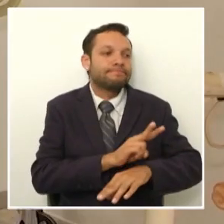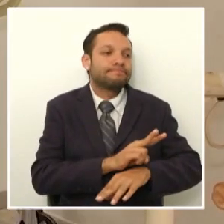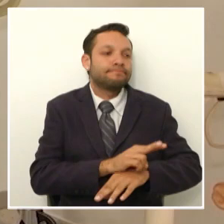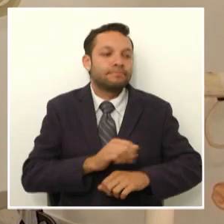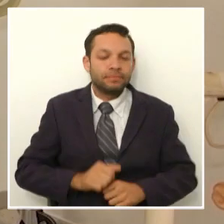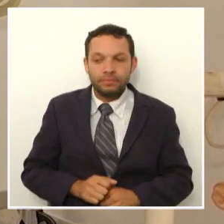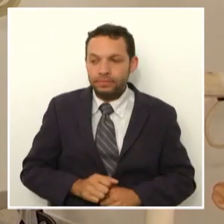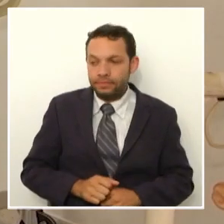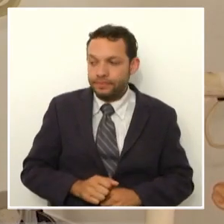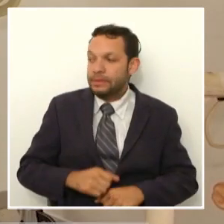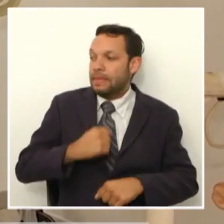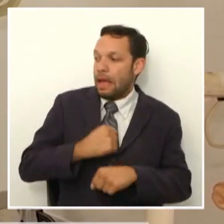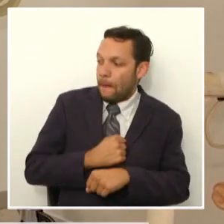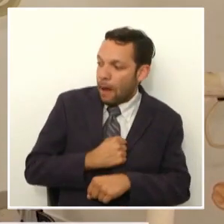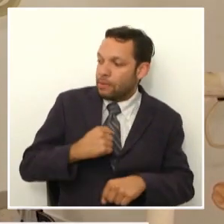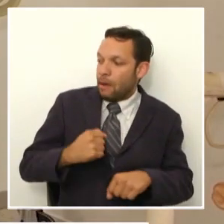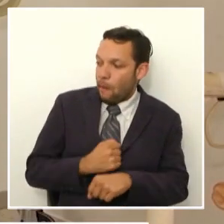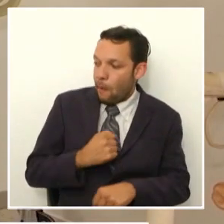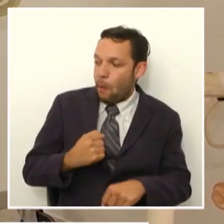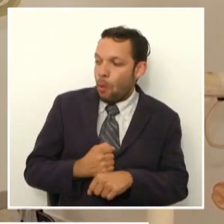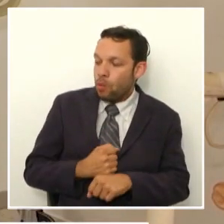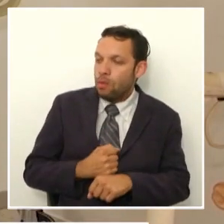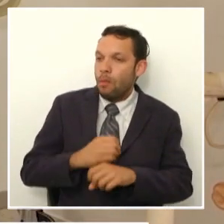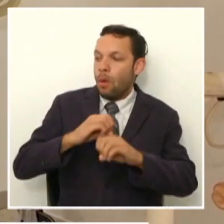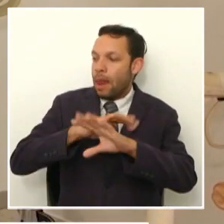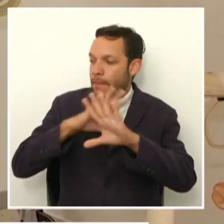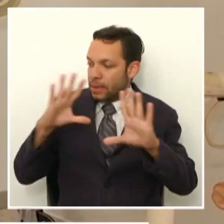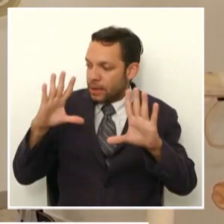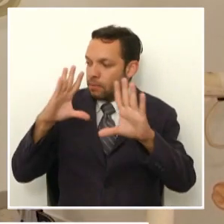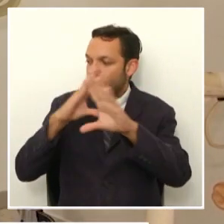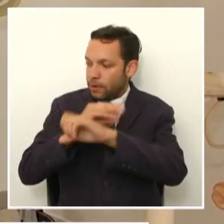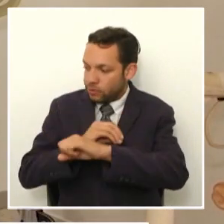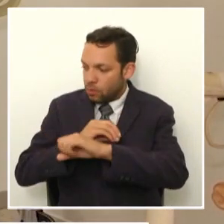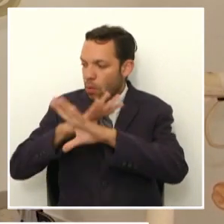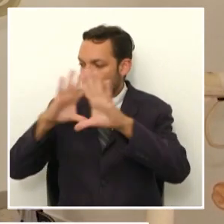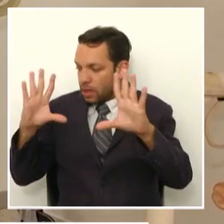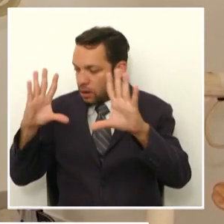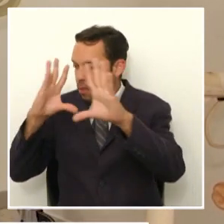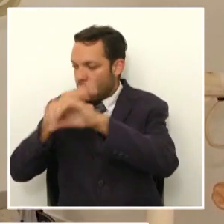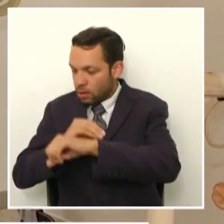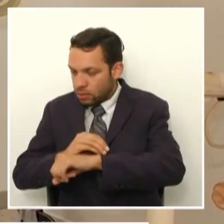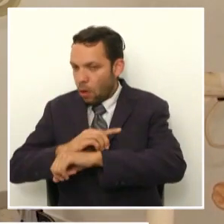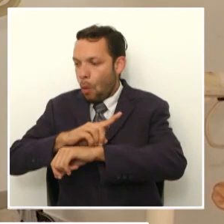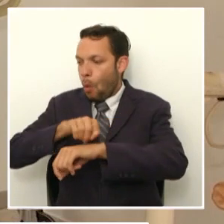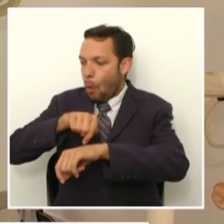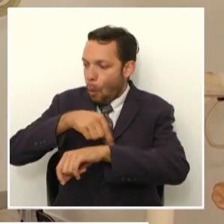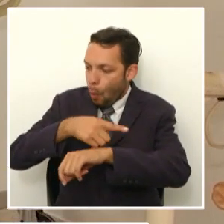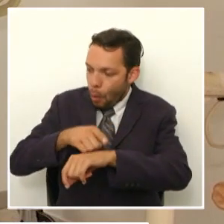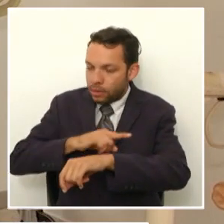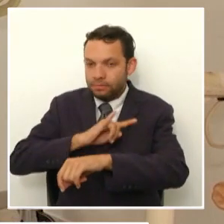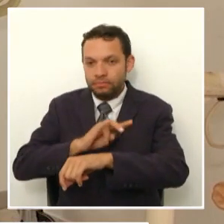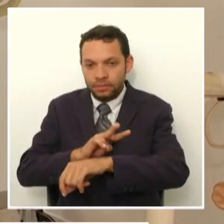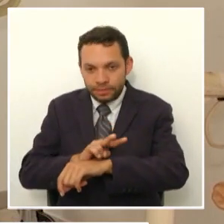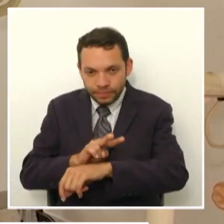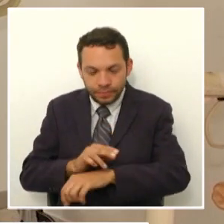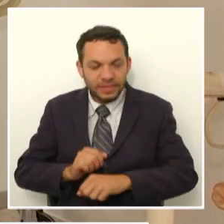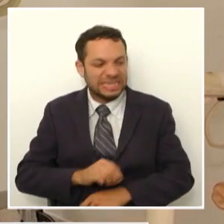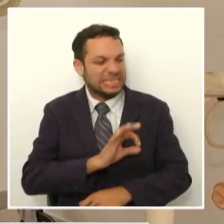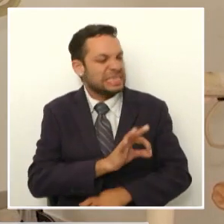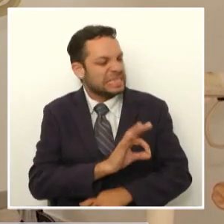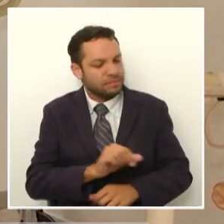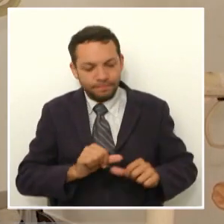Es decir, que los turnos de ustedes, eso era de día y de noche. No, sí. En esos casos estuvimos ahí, había que estar al pie porque